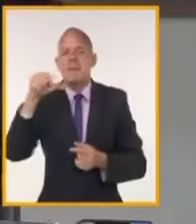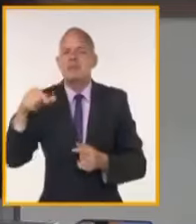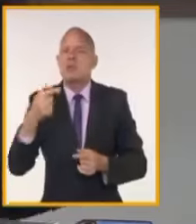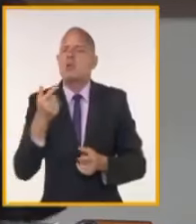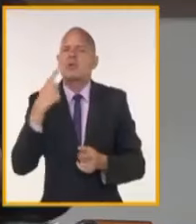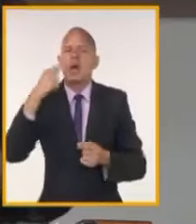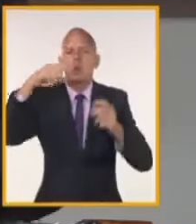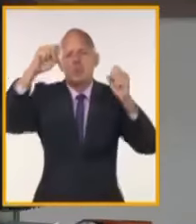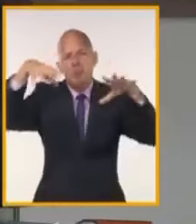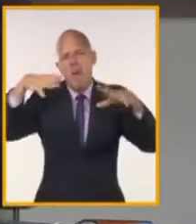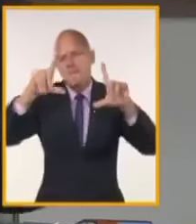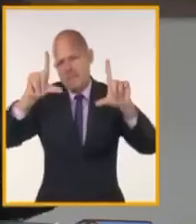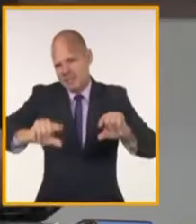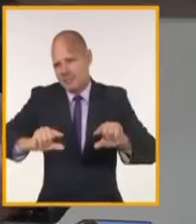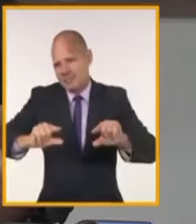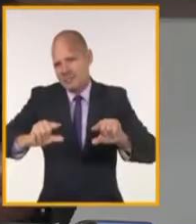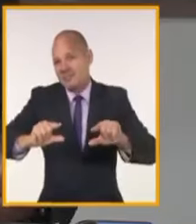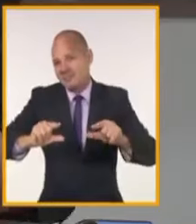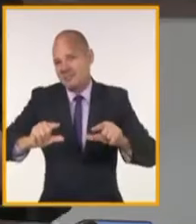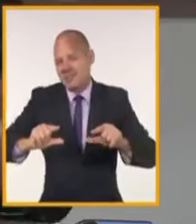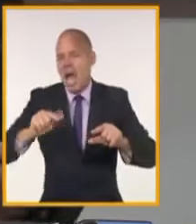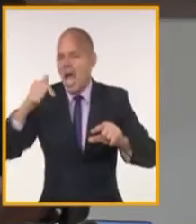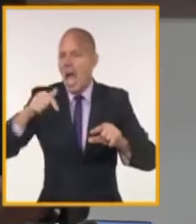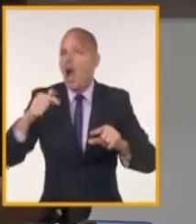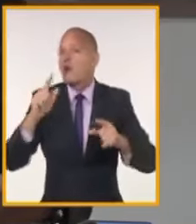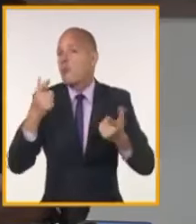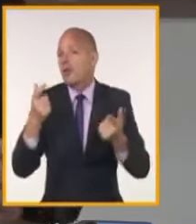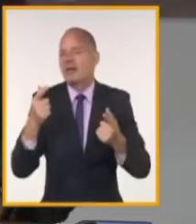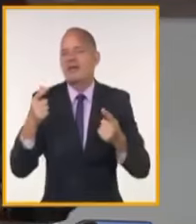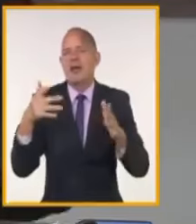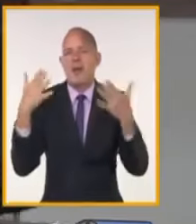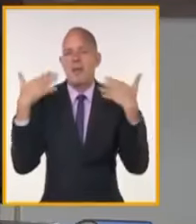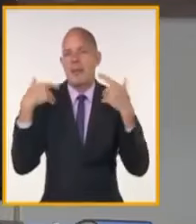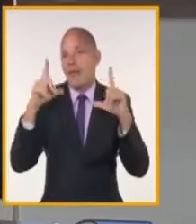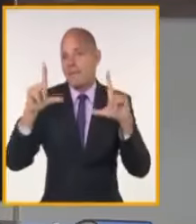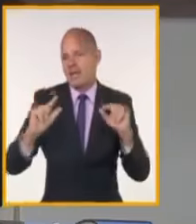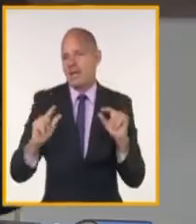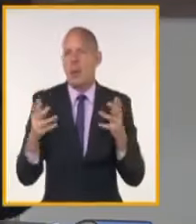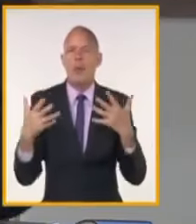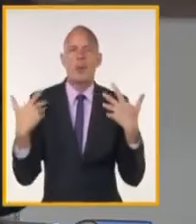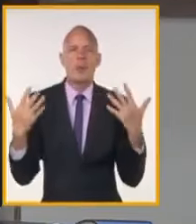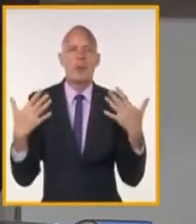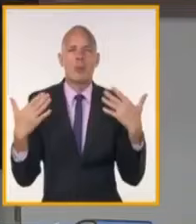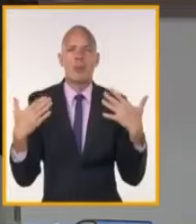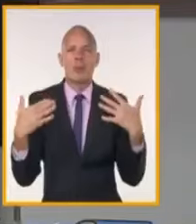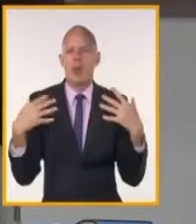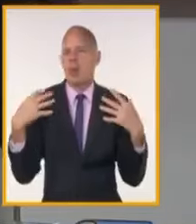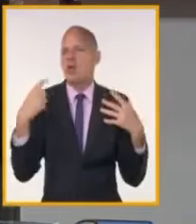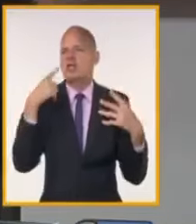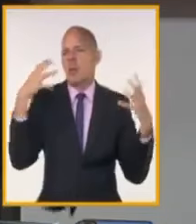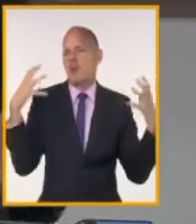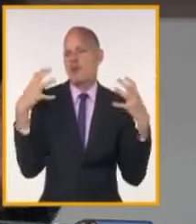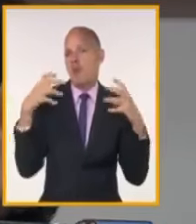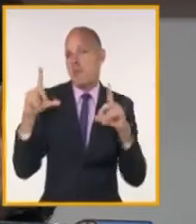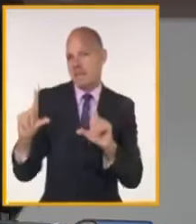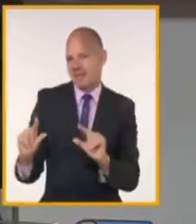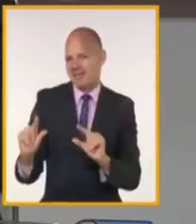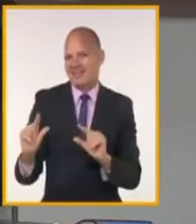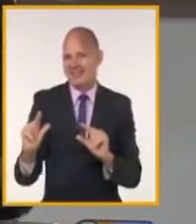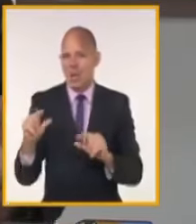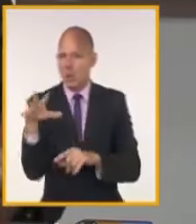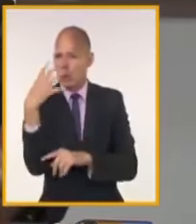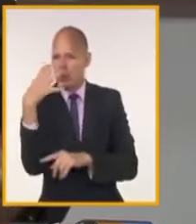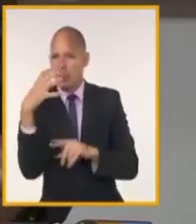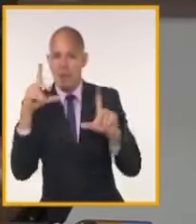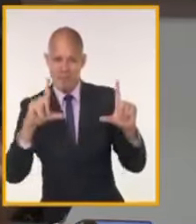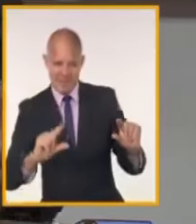Y eso favorece las temper dura empiezan a bajar Eso eso eso favorece y va a haber una esas apagones de 12 y 14 horas